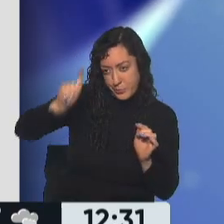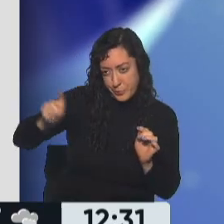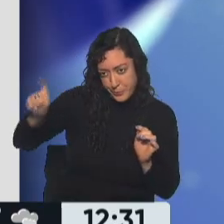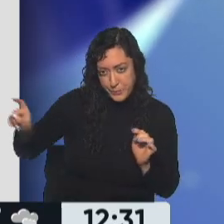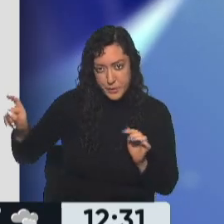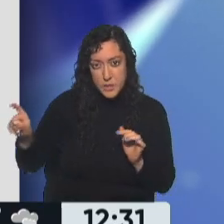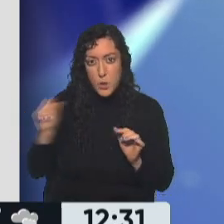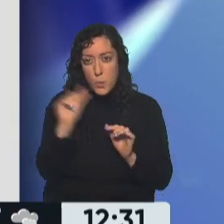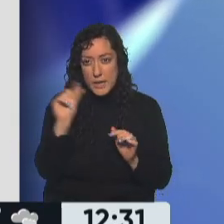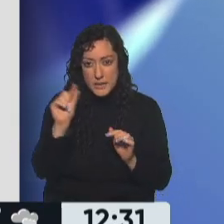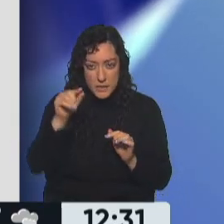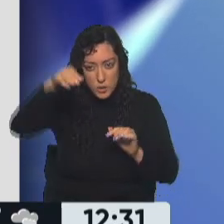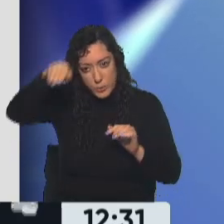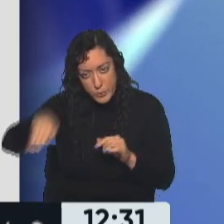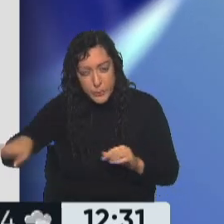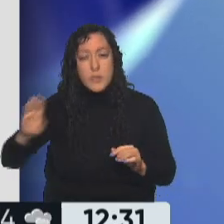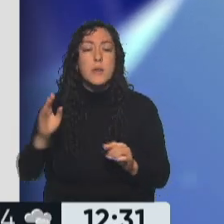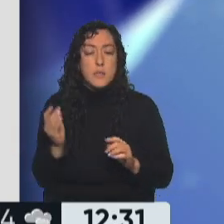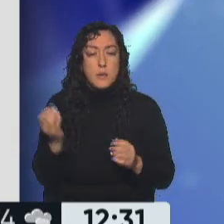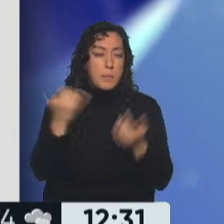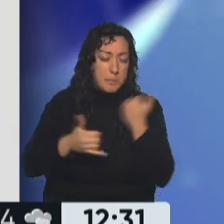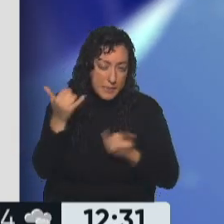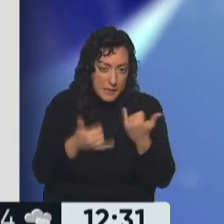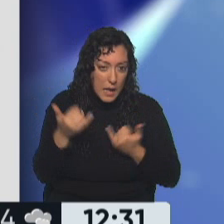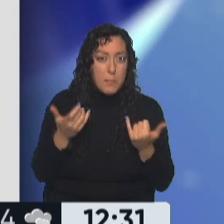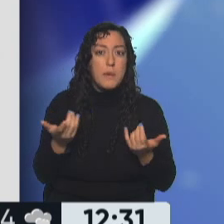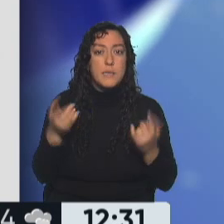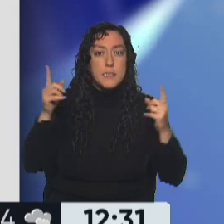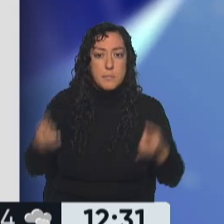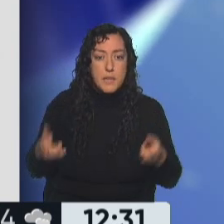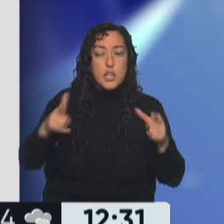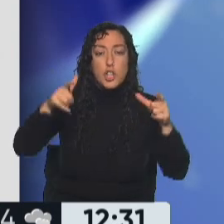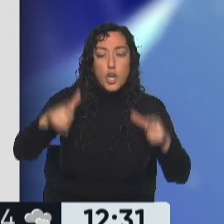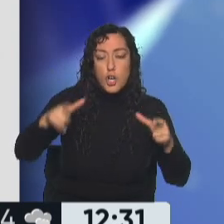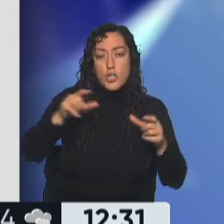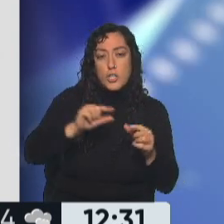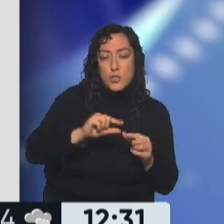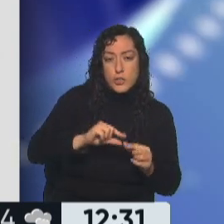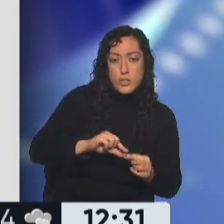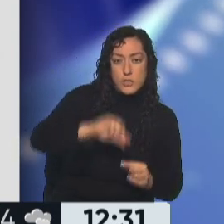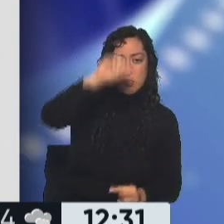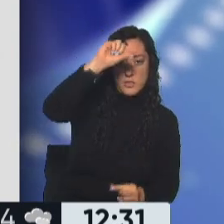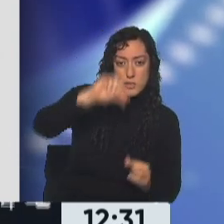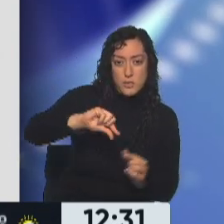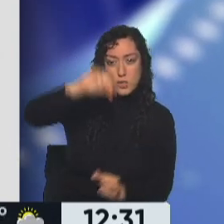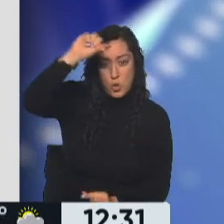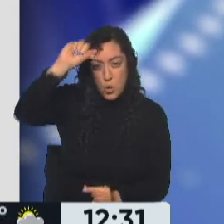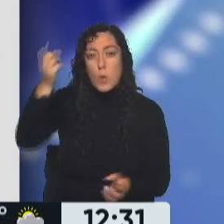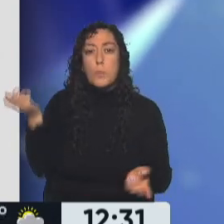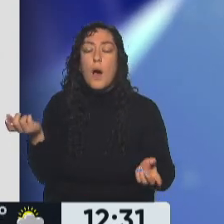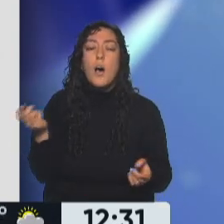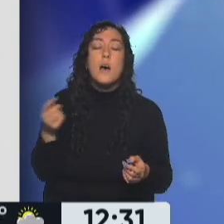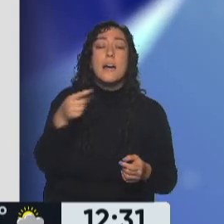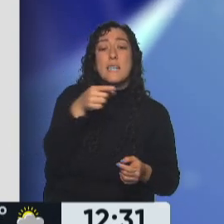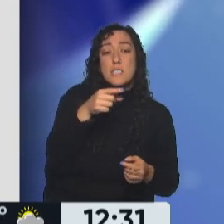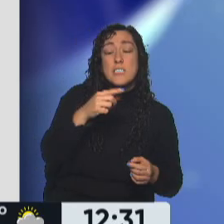hablamos en un ratito, pero explícanos primero las Sí. dos curvas y lo que se llaman las tortas o las columnas. No, las columnas son lo que estaba marcando de la inflación